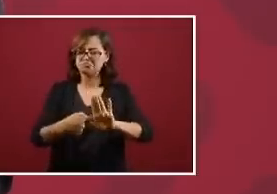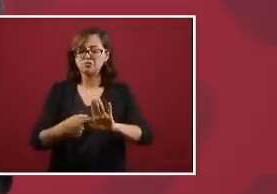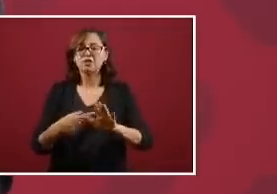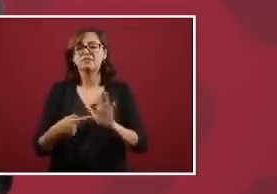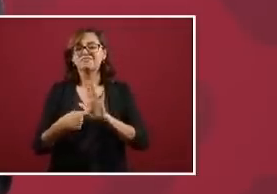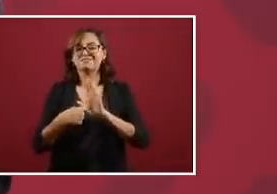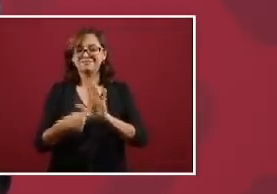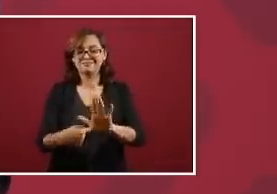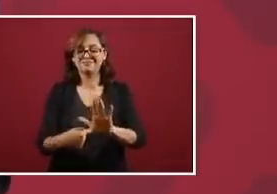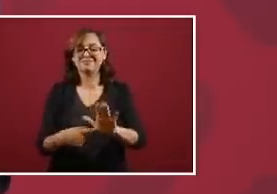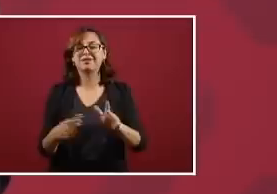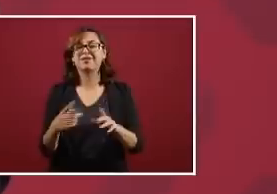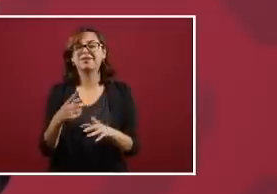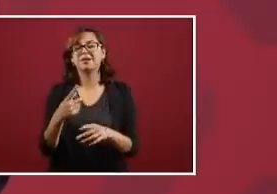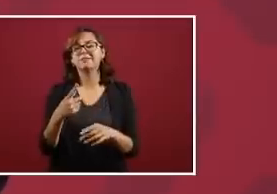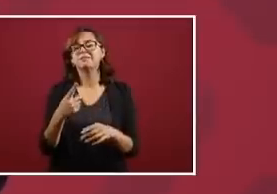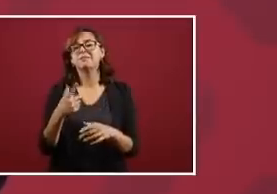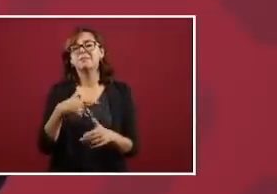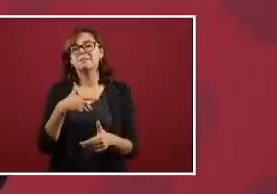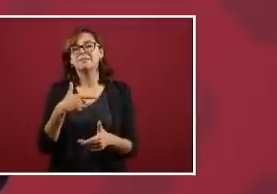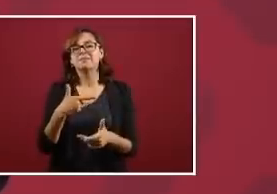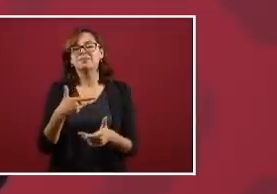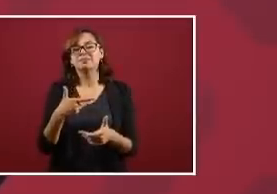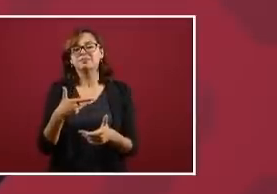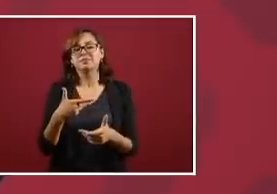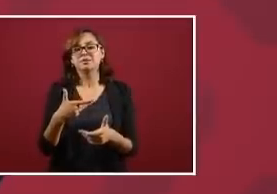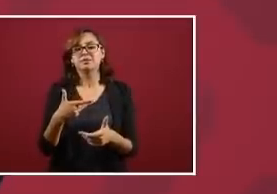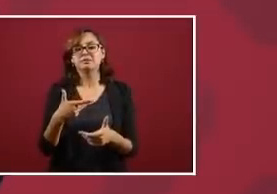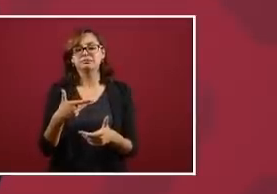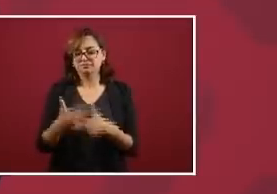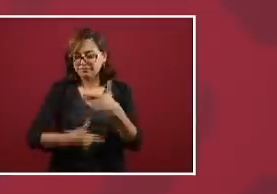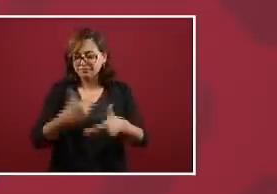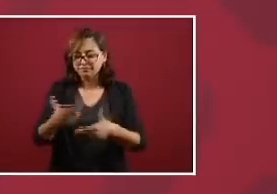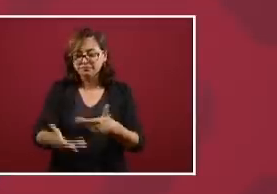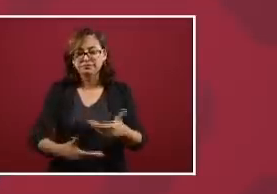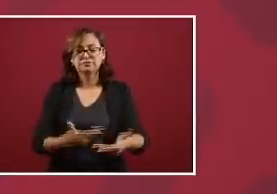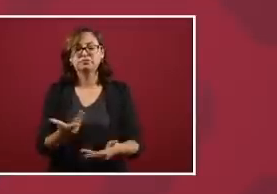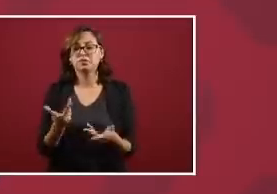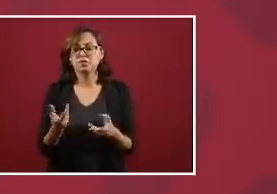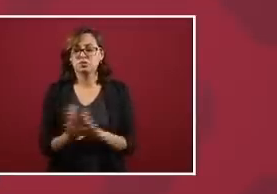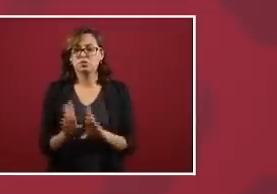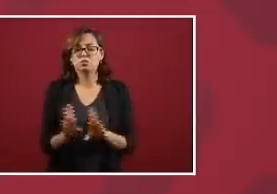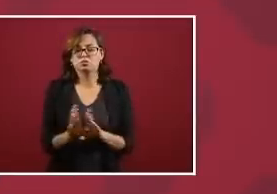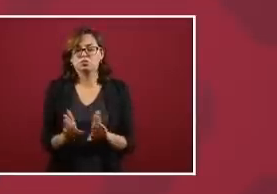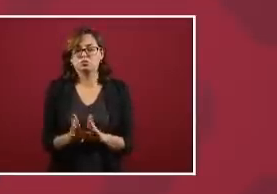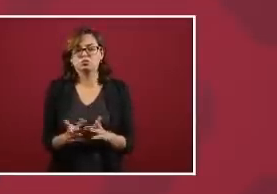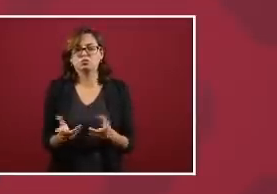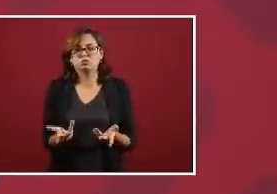sepamos cómo vamos en esto, que es lo más